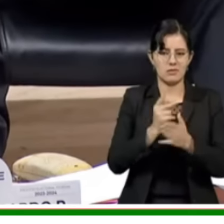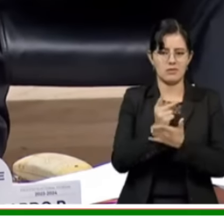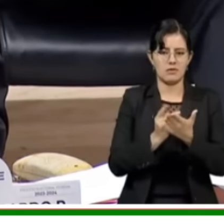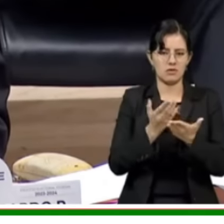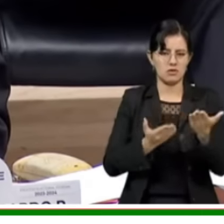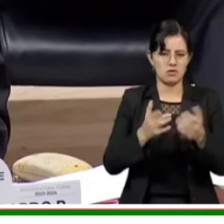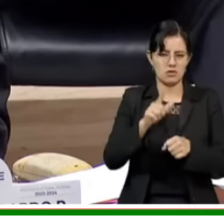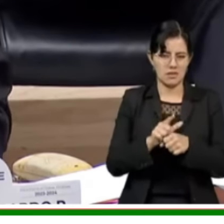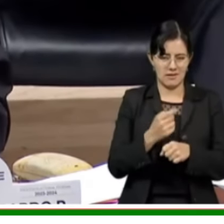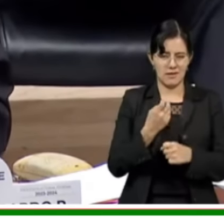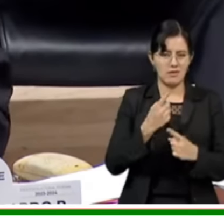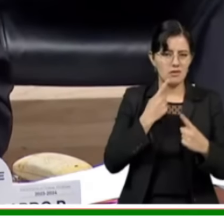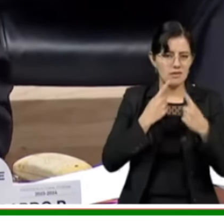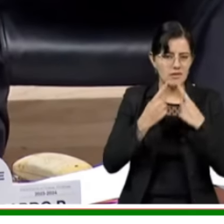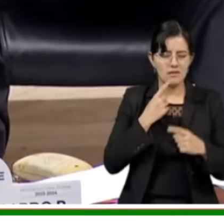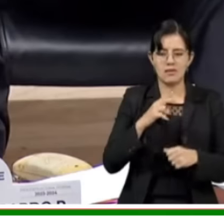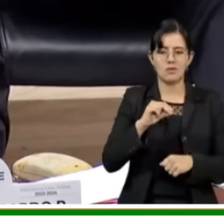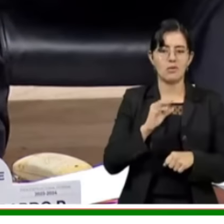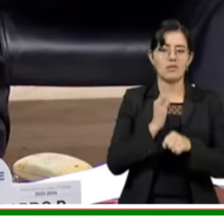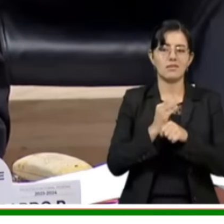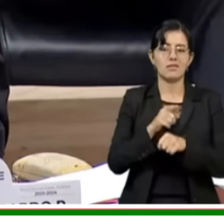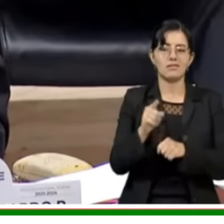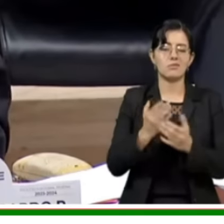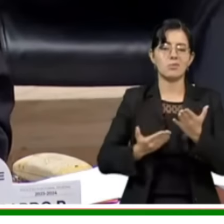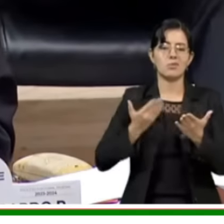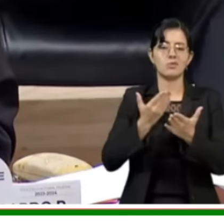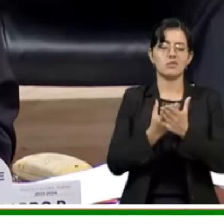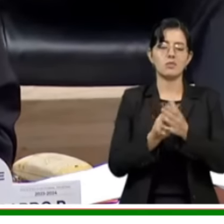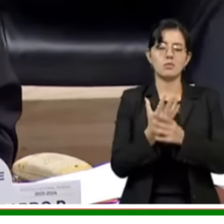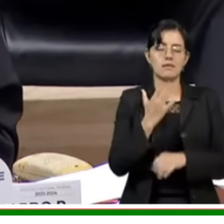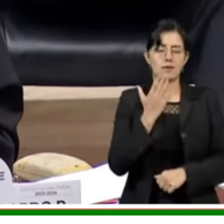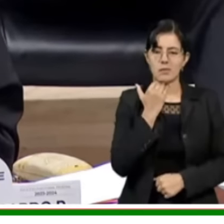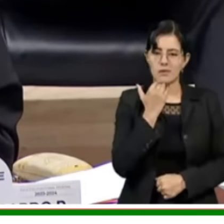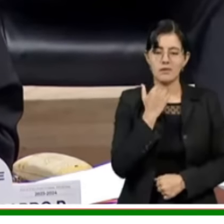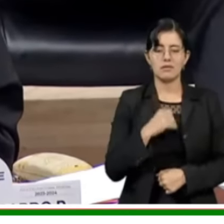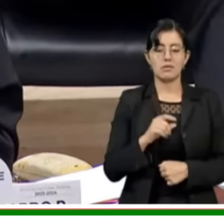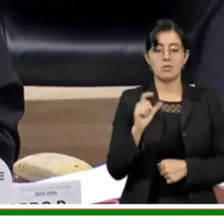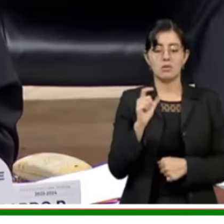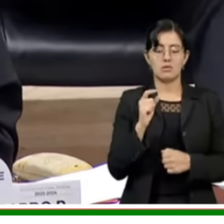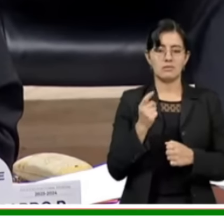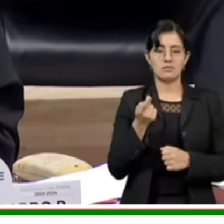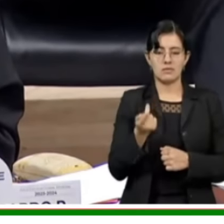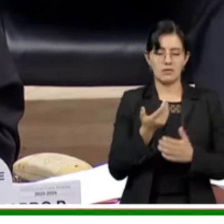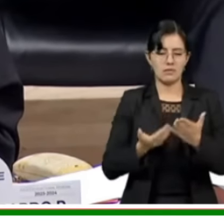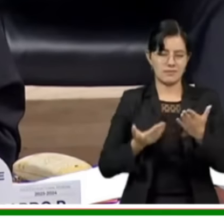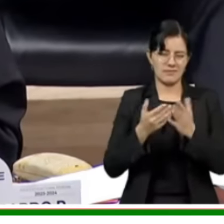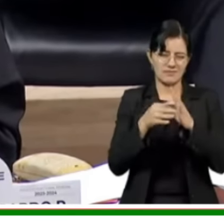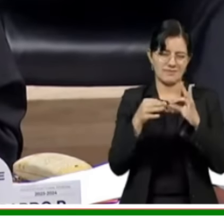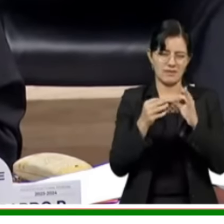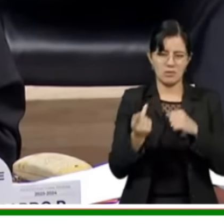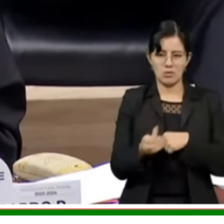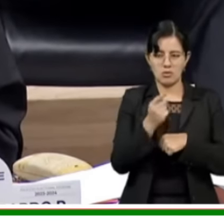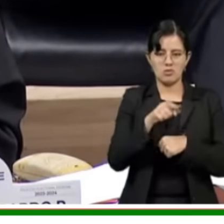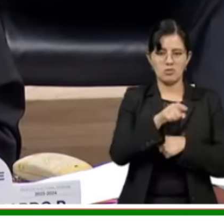sociales no lo que está en debate es que no tienen propuesta lo que está en debate es que cada que hacemos un planteamiento lo